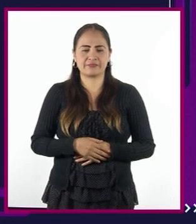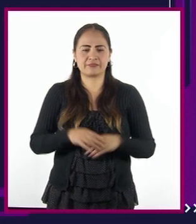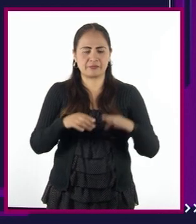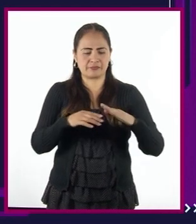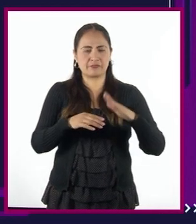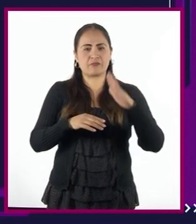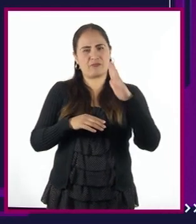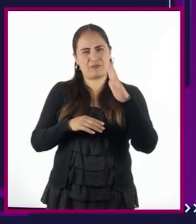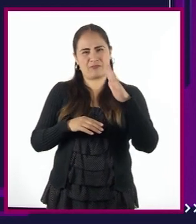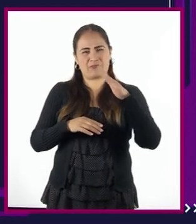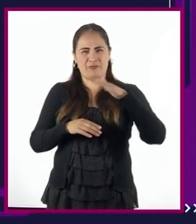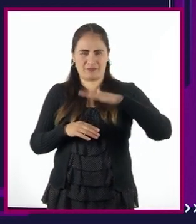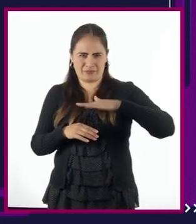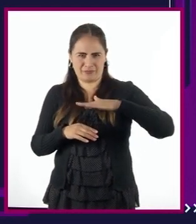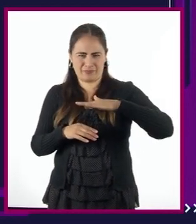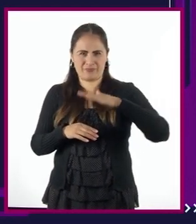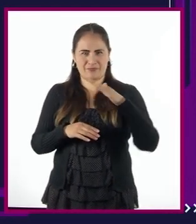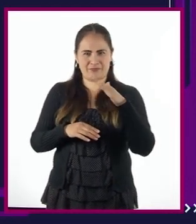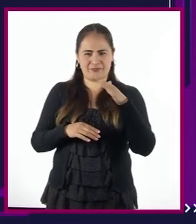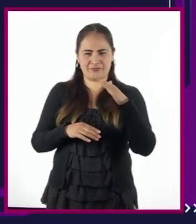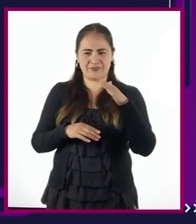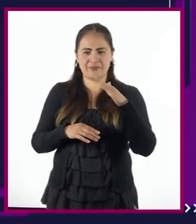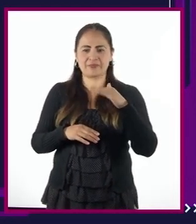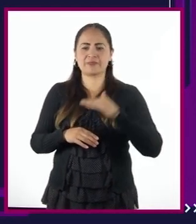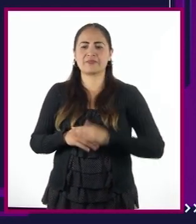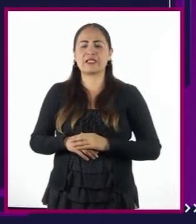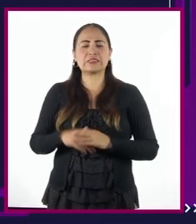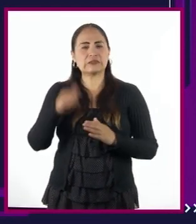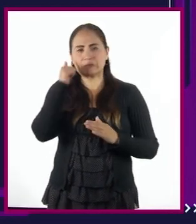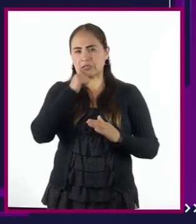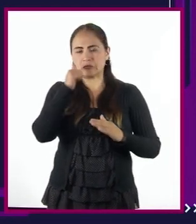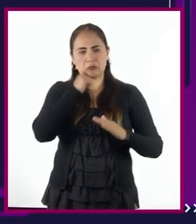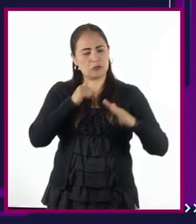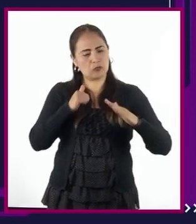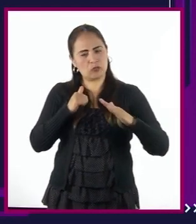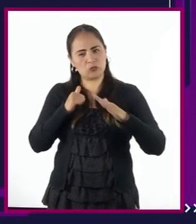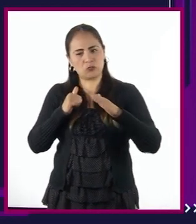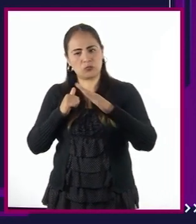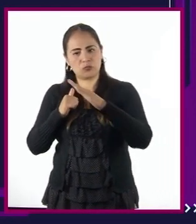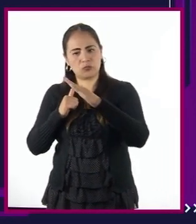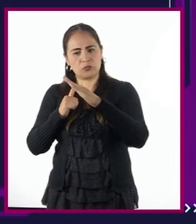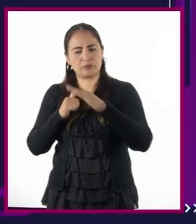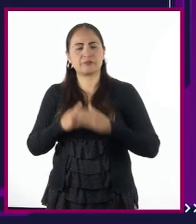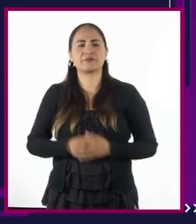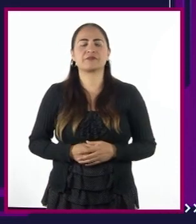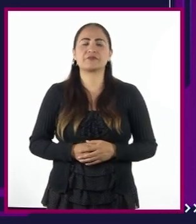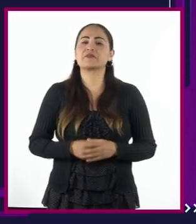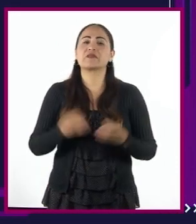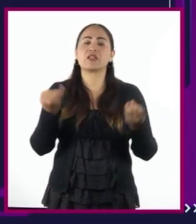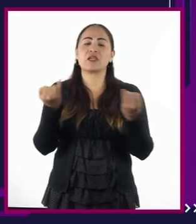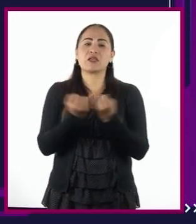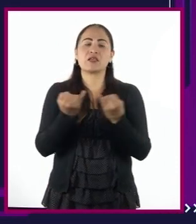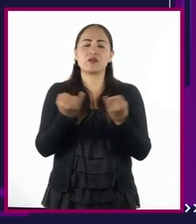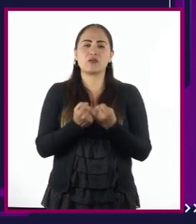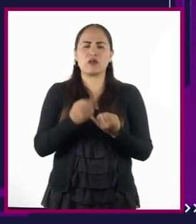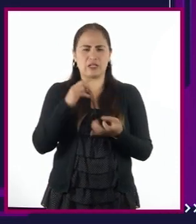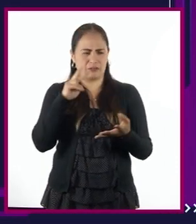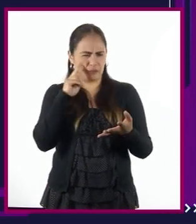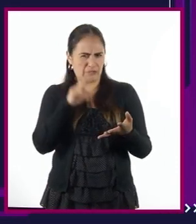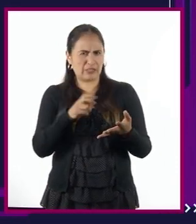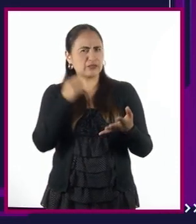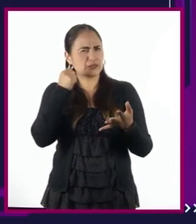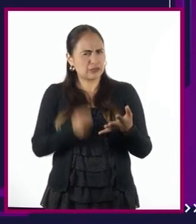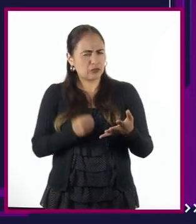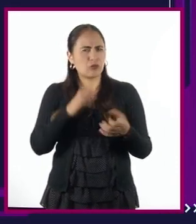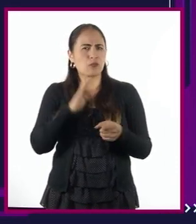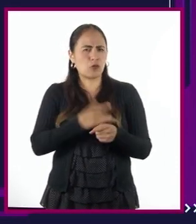pendiente de la gráfica, que en todo momento fue igual. Algo más que nos permite afirmar lo anterior es que